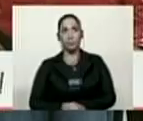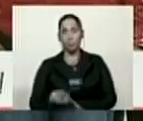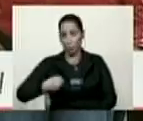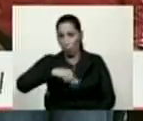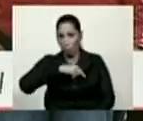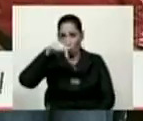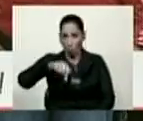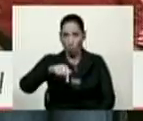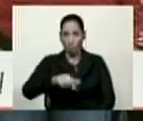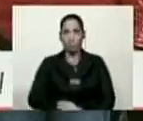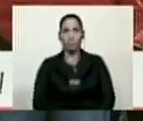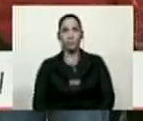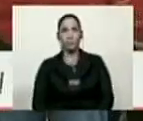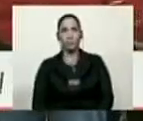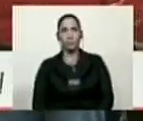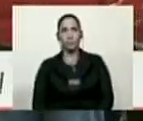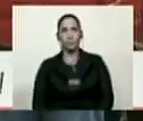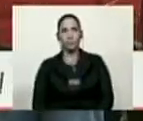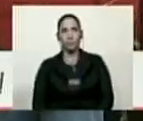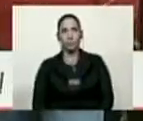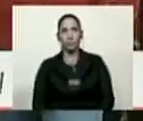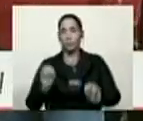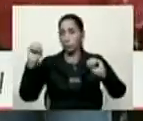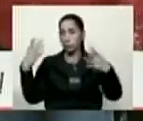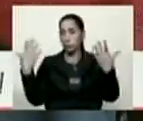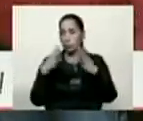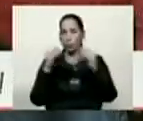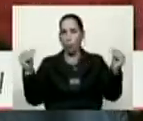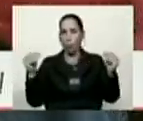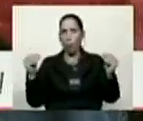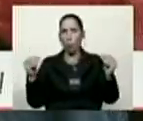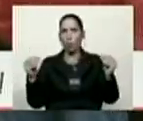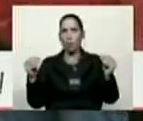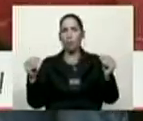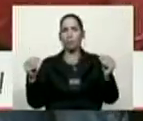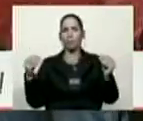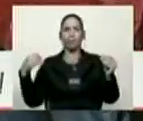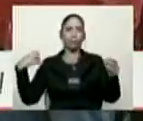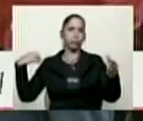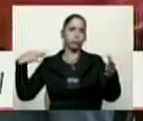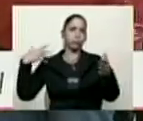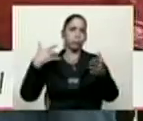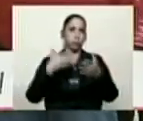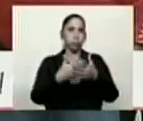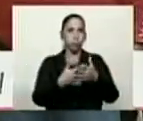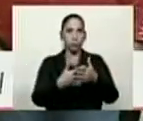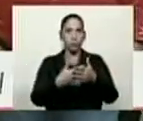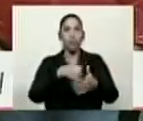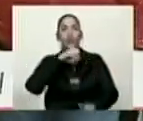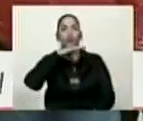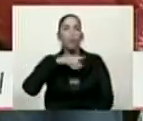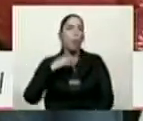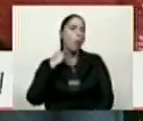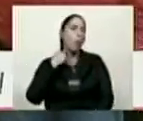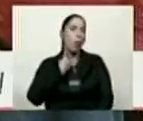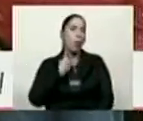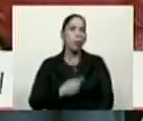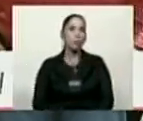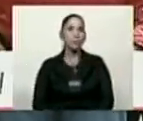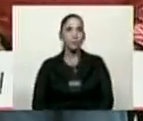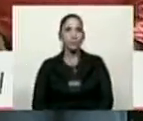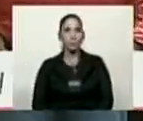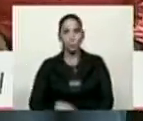nosotros hoy, salvando todas las distancias de épocas, de momentos,